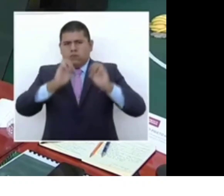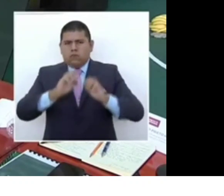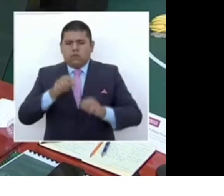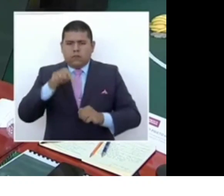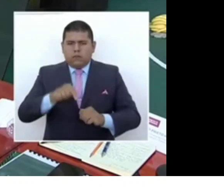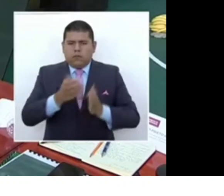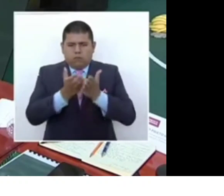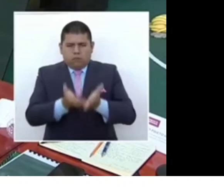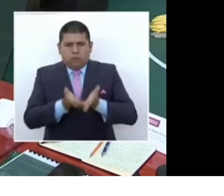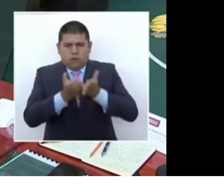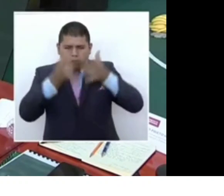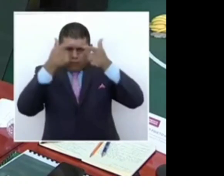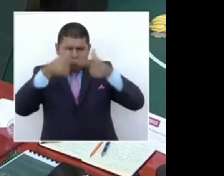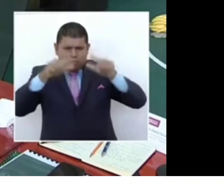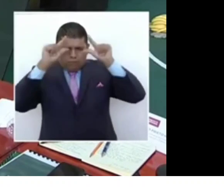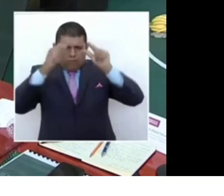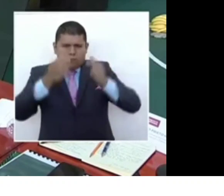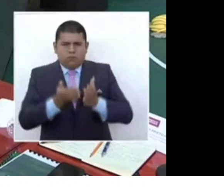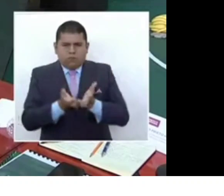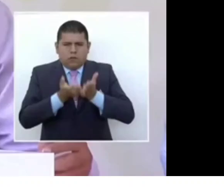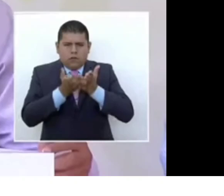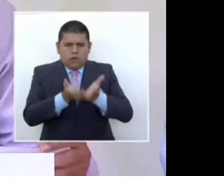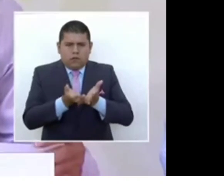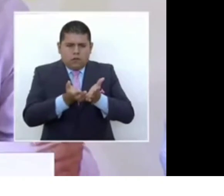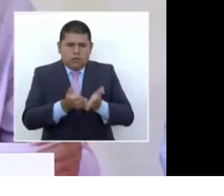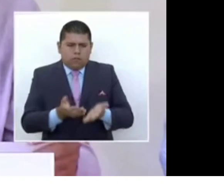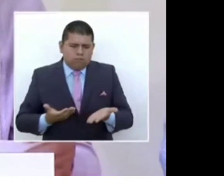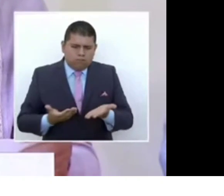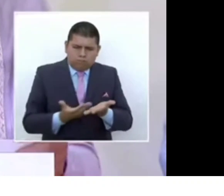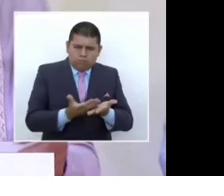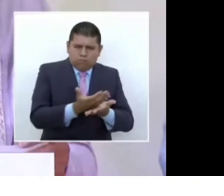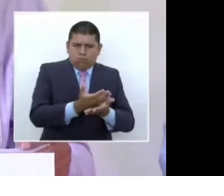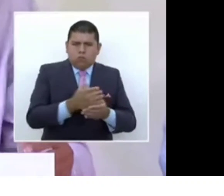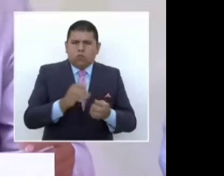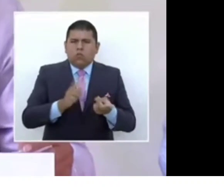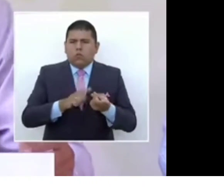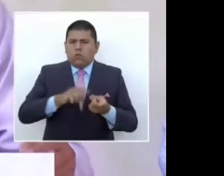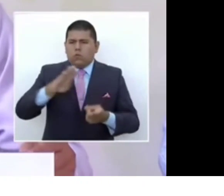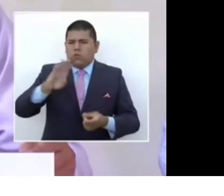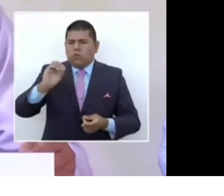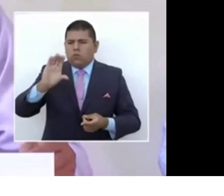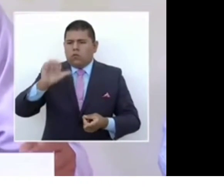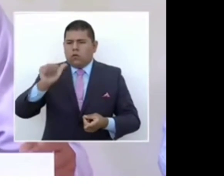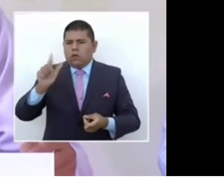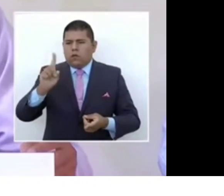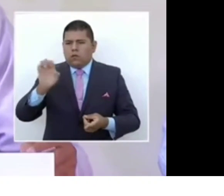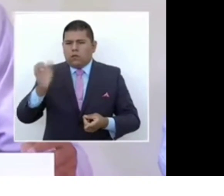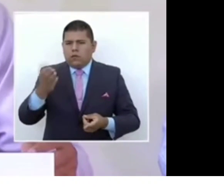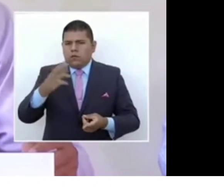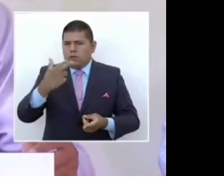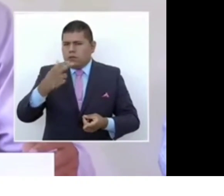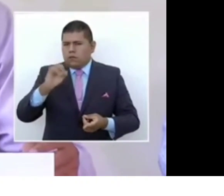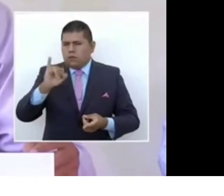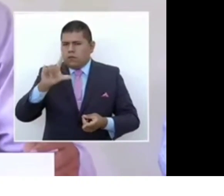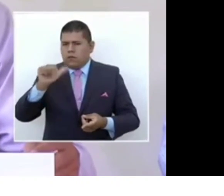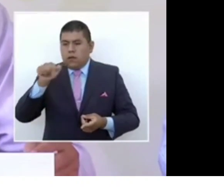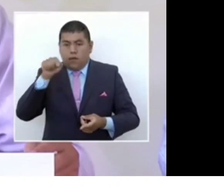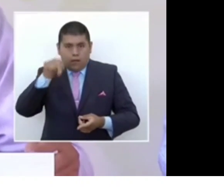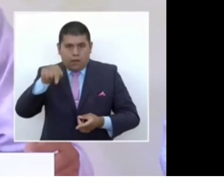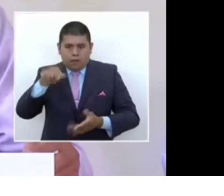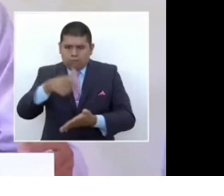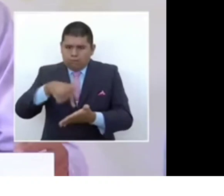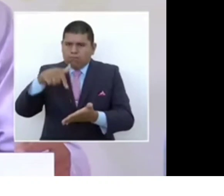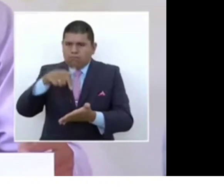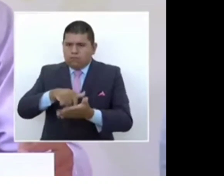naval con muelles en Boca de Chila. Ahí también va a ser